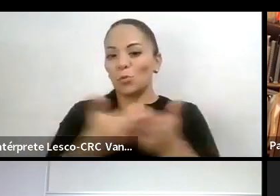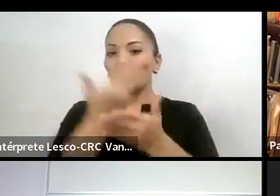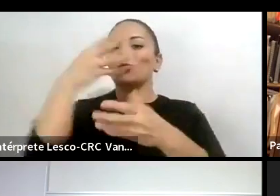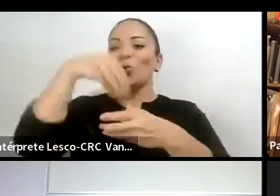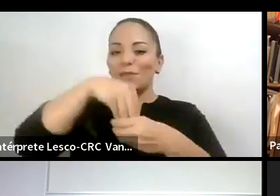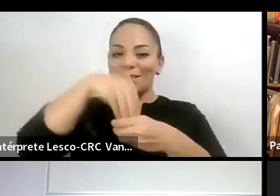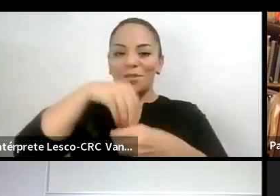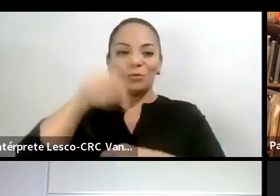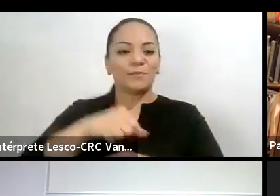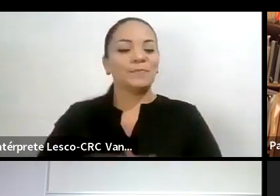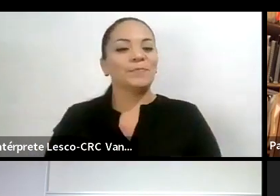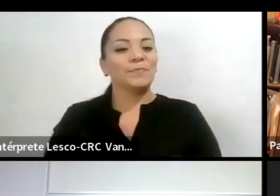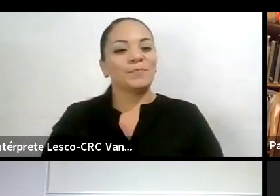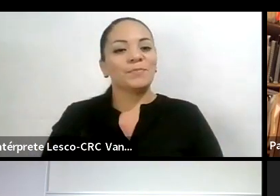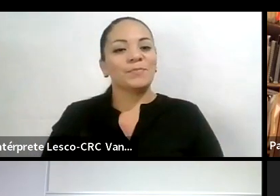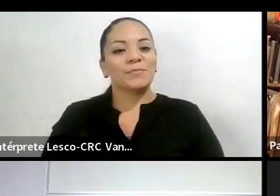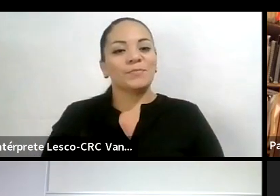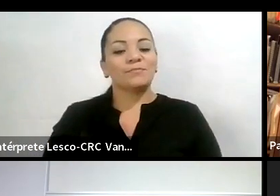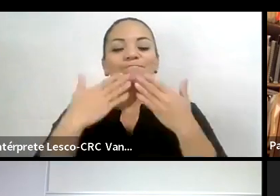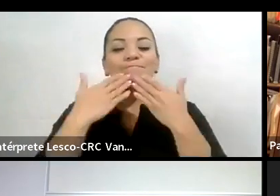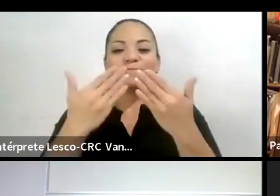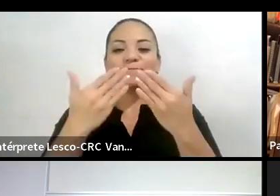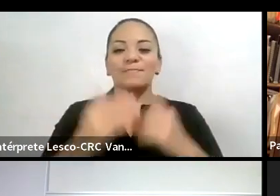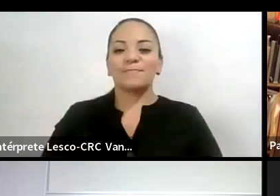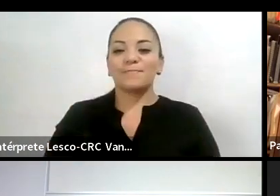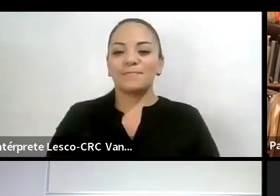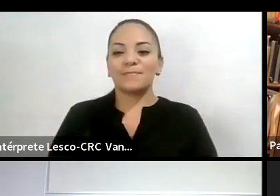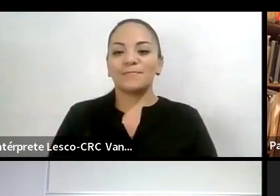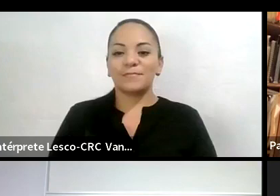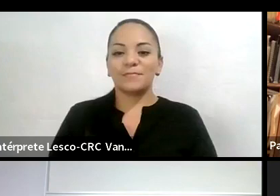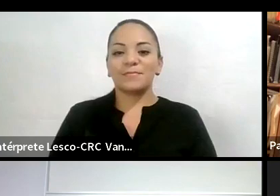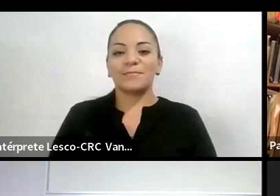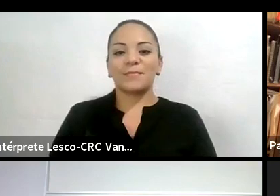contenidos. Muchas gracias.